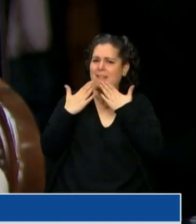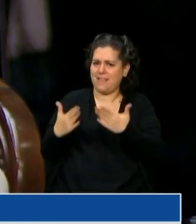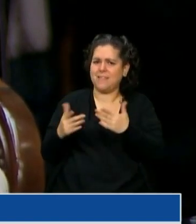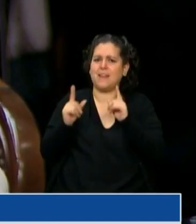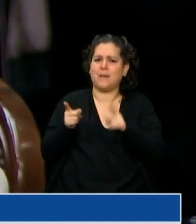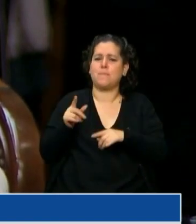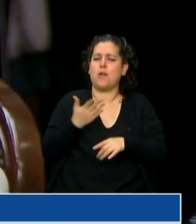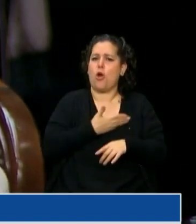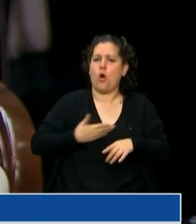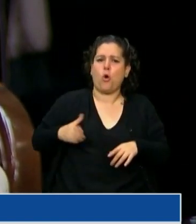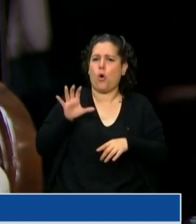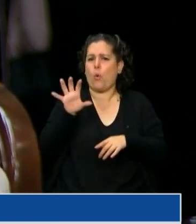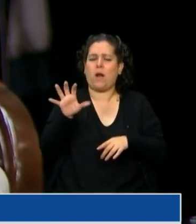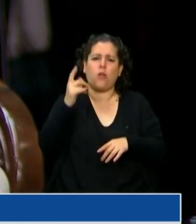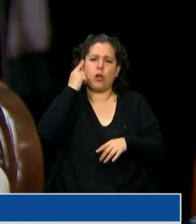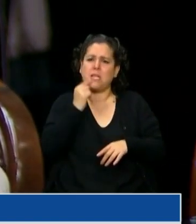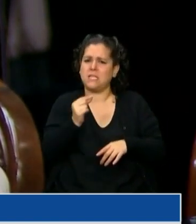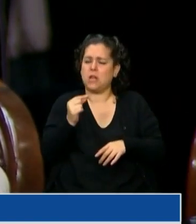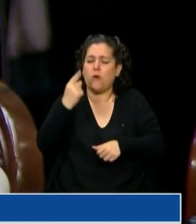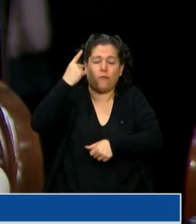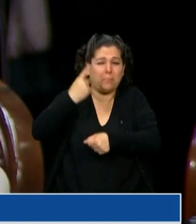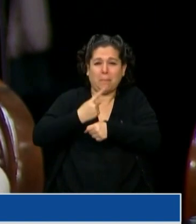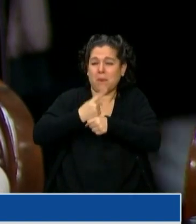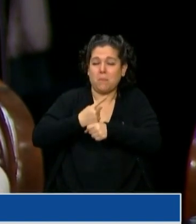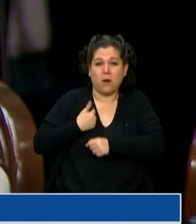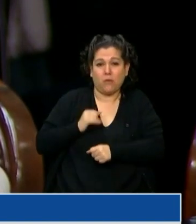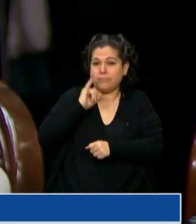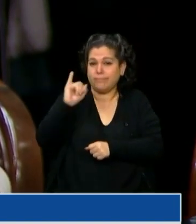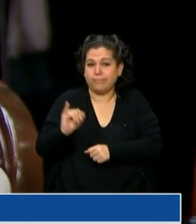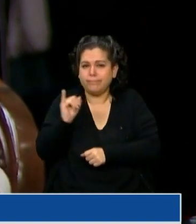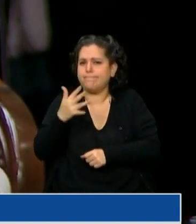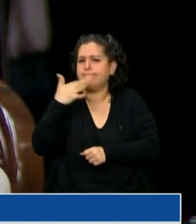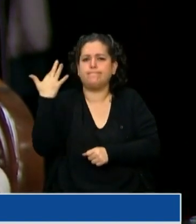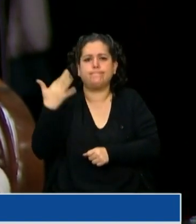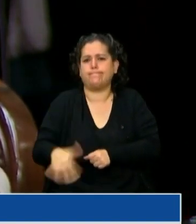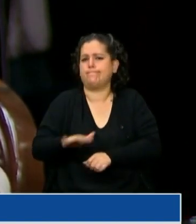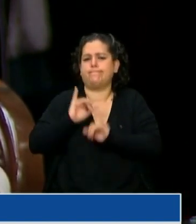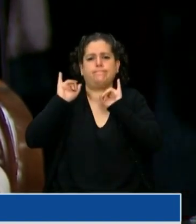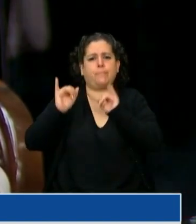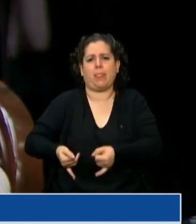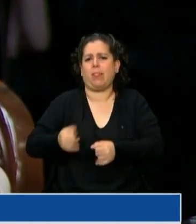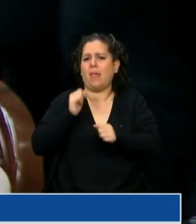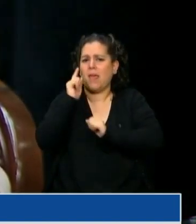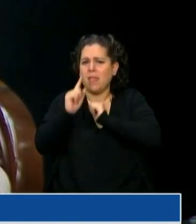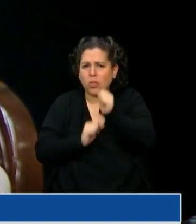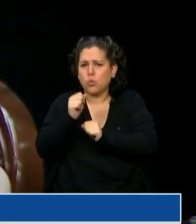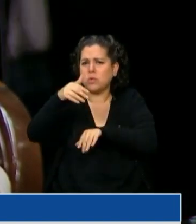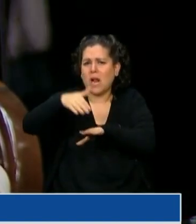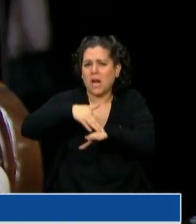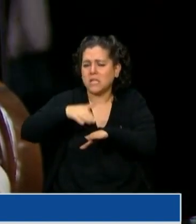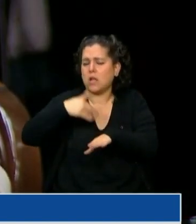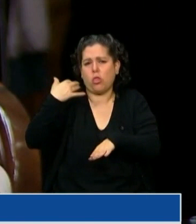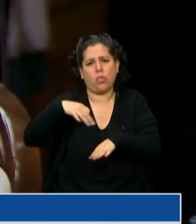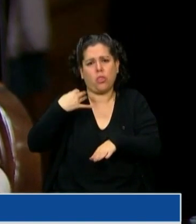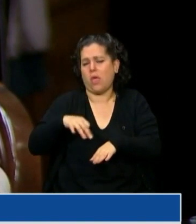agradecerle al gobernador Axel Kicillof, que desde el primer momento entendió que esta industria tiene que